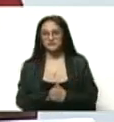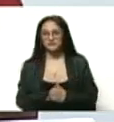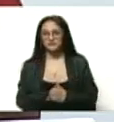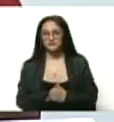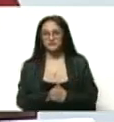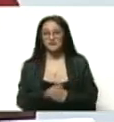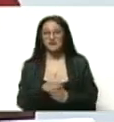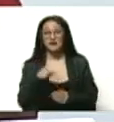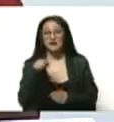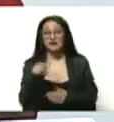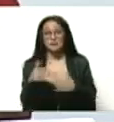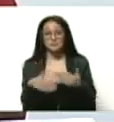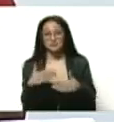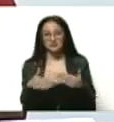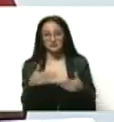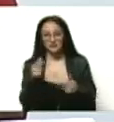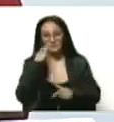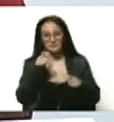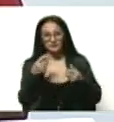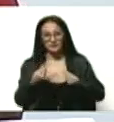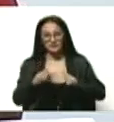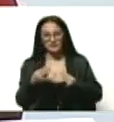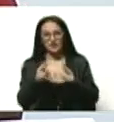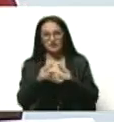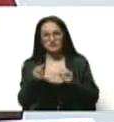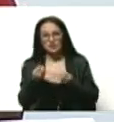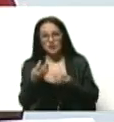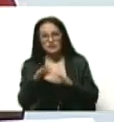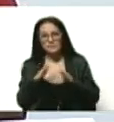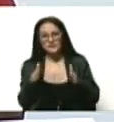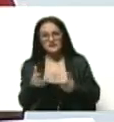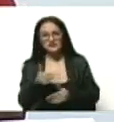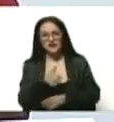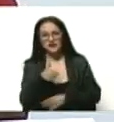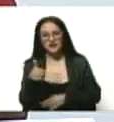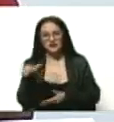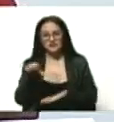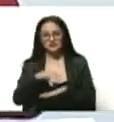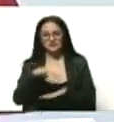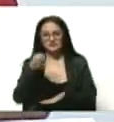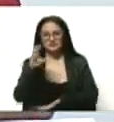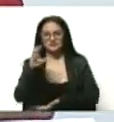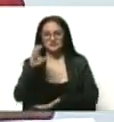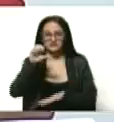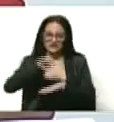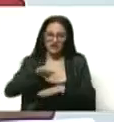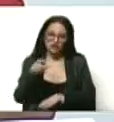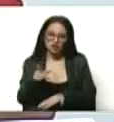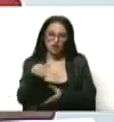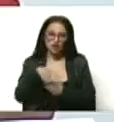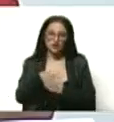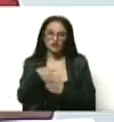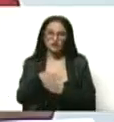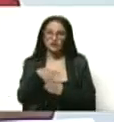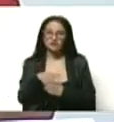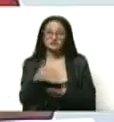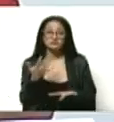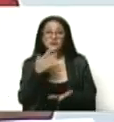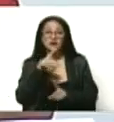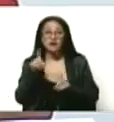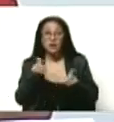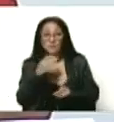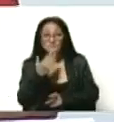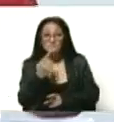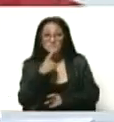ese procedimiento, los que viven ahí, conocen cuántas mesas hay en cada centro electoral. Bueno, si hay alguna pregunta, les agradezco